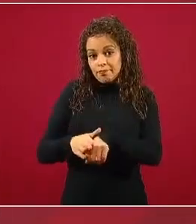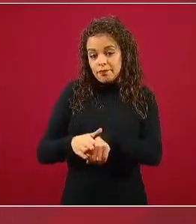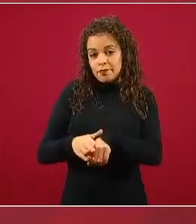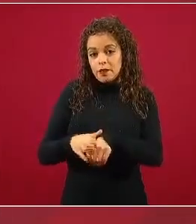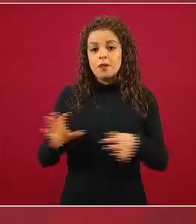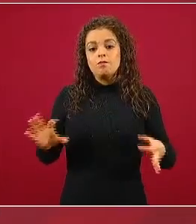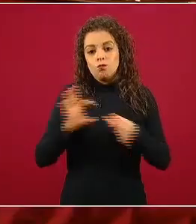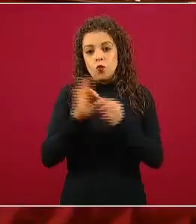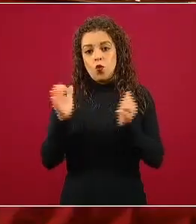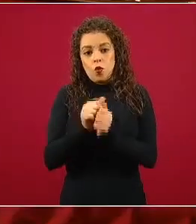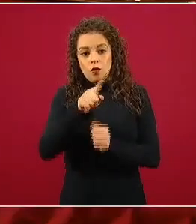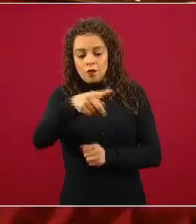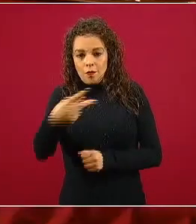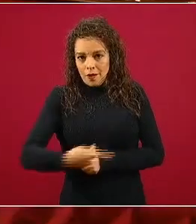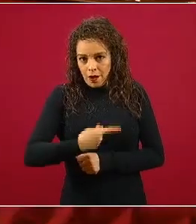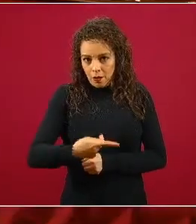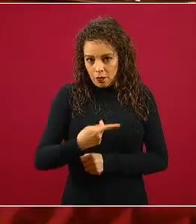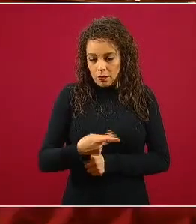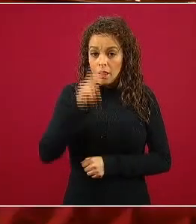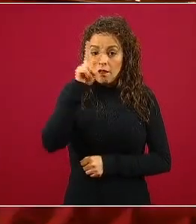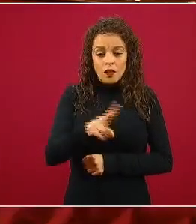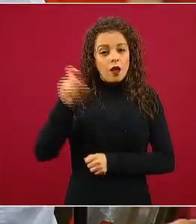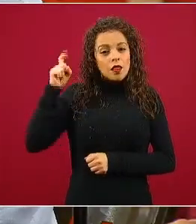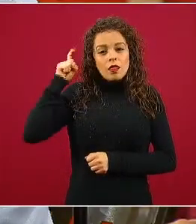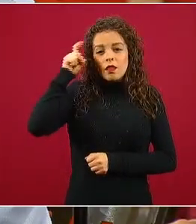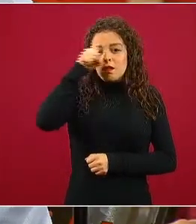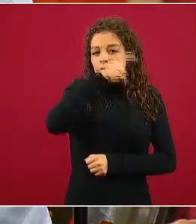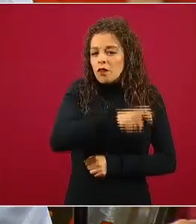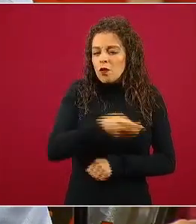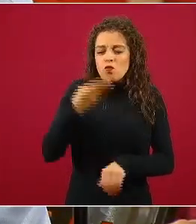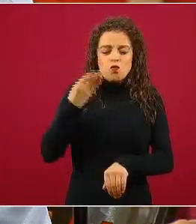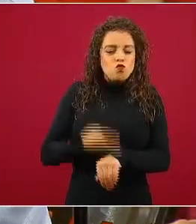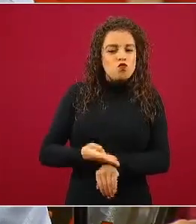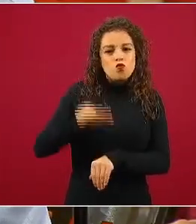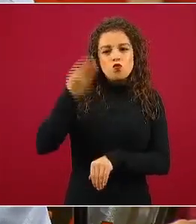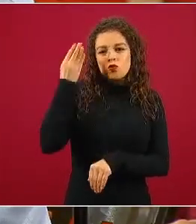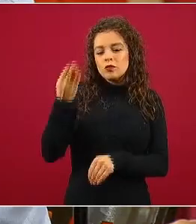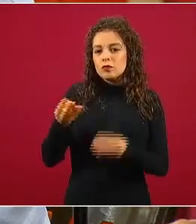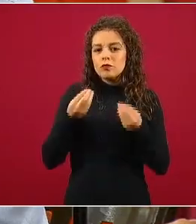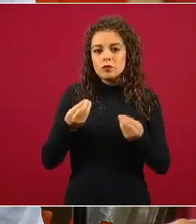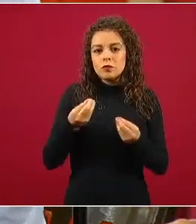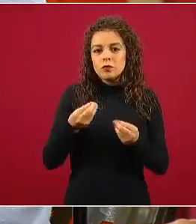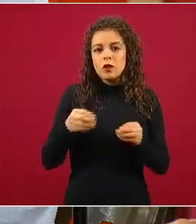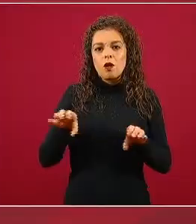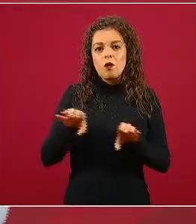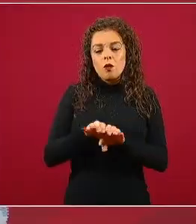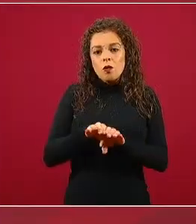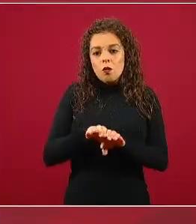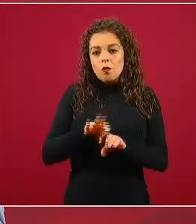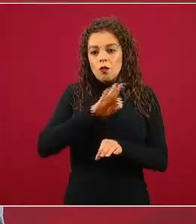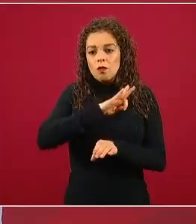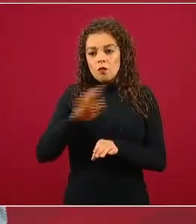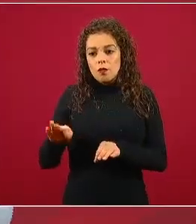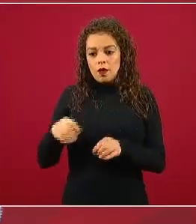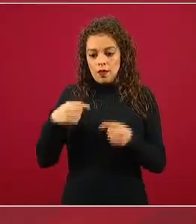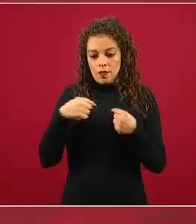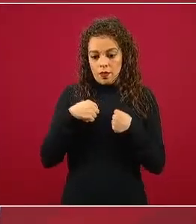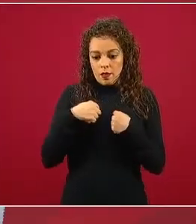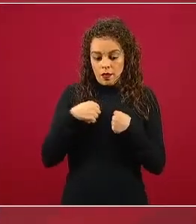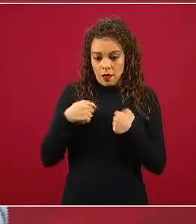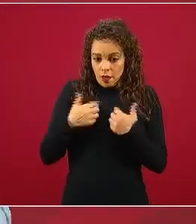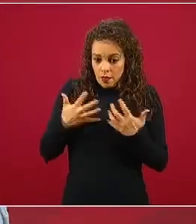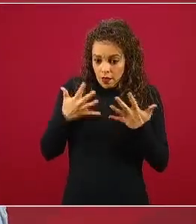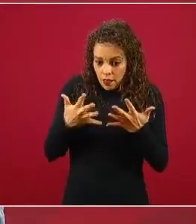pregunta. Es muy difícil encontrar una reconciliación con lo que es un